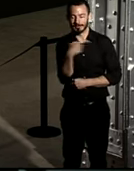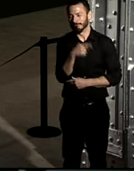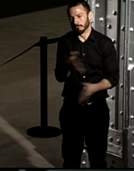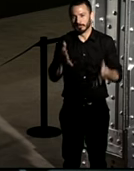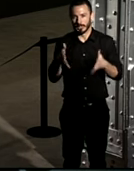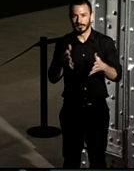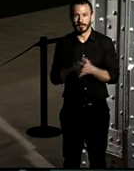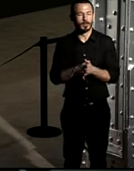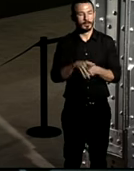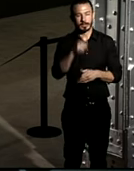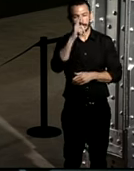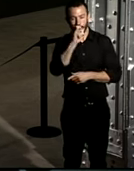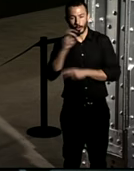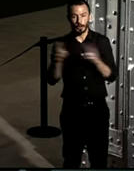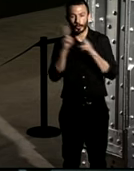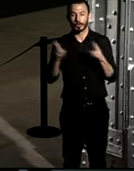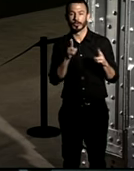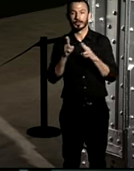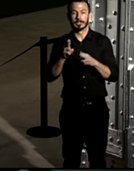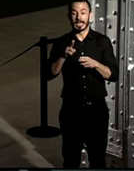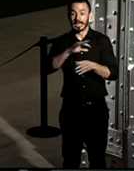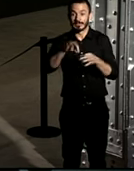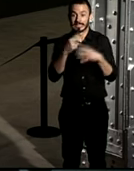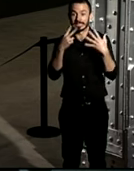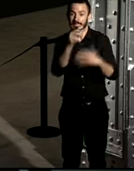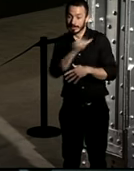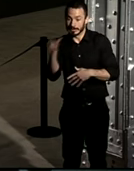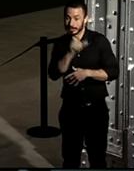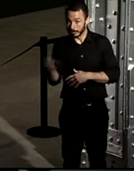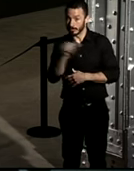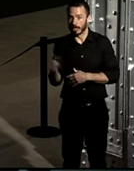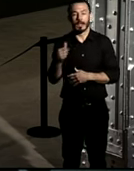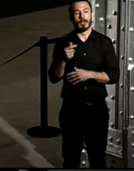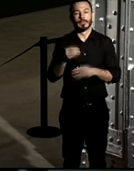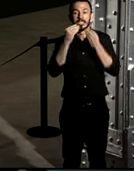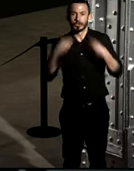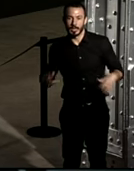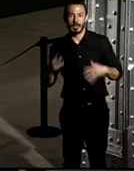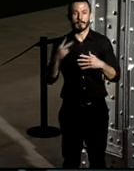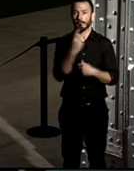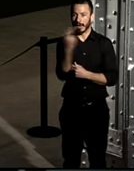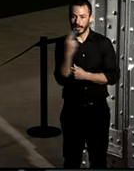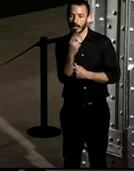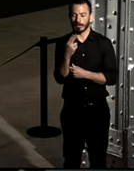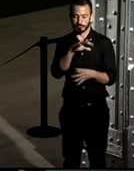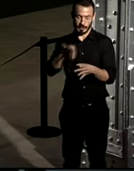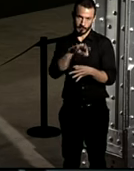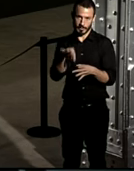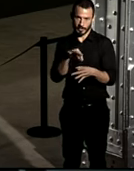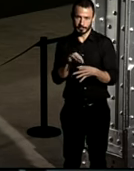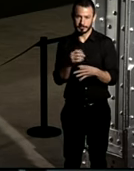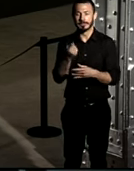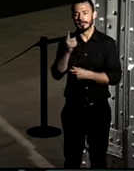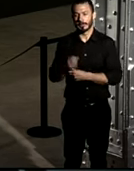ejemplo, eran 7 cafés a la semana. 7 cafés por semana. 7 cafés por semana, que era una historia de parejas frente a una taza de café y unos azucarillos. Y